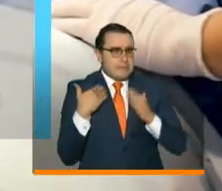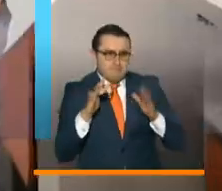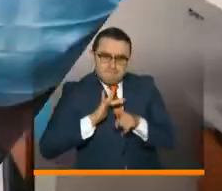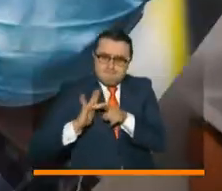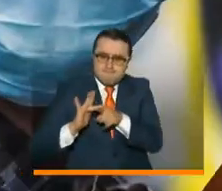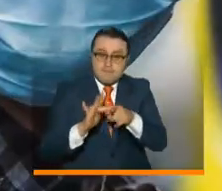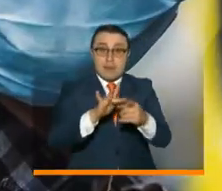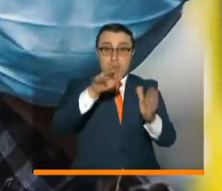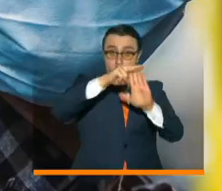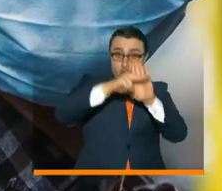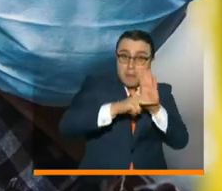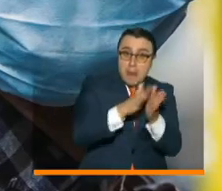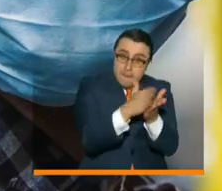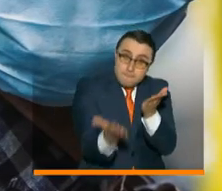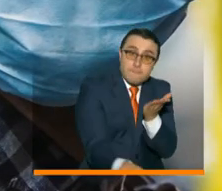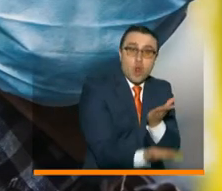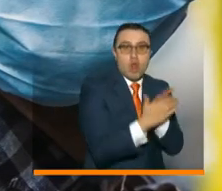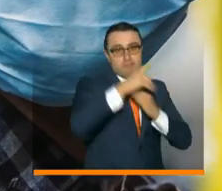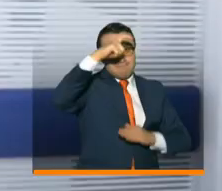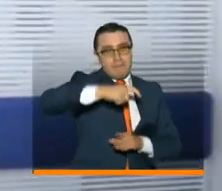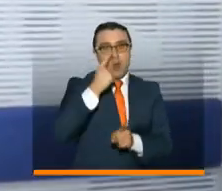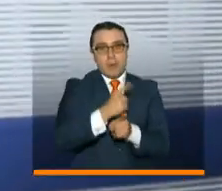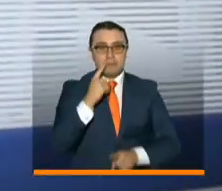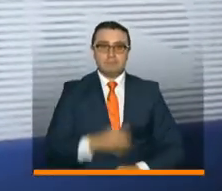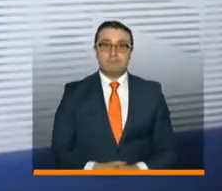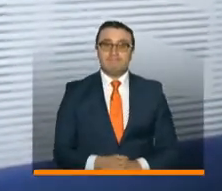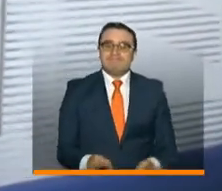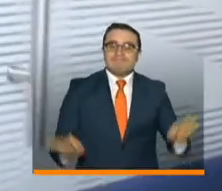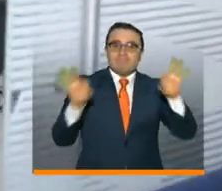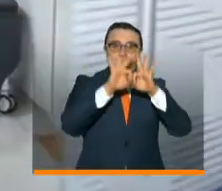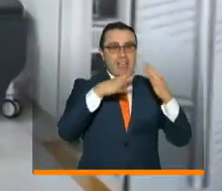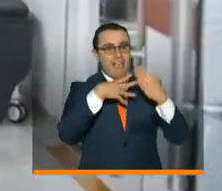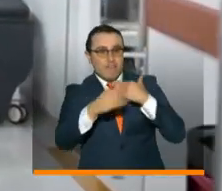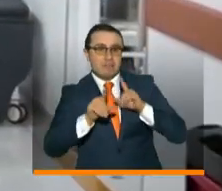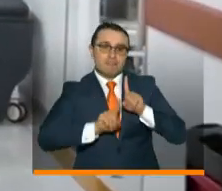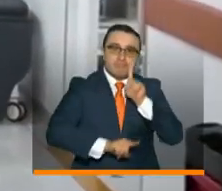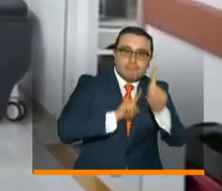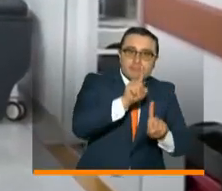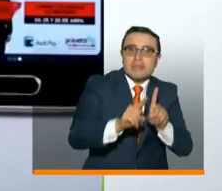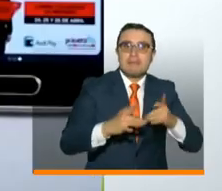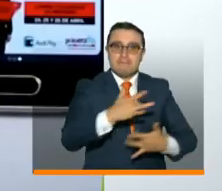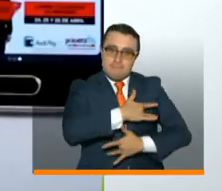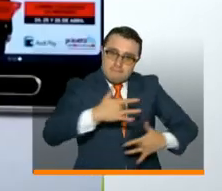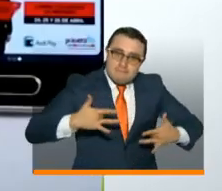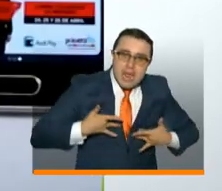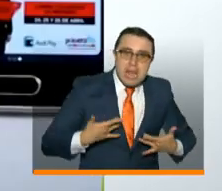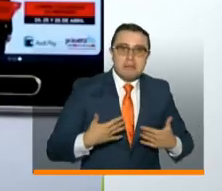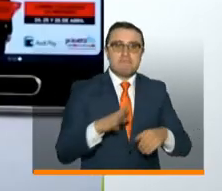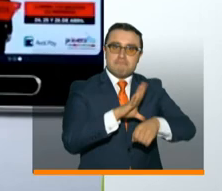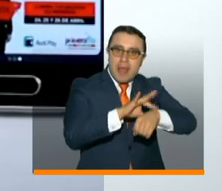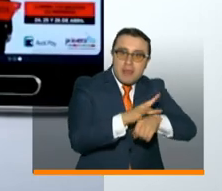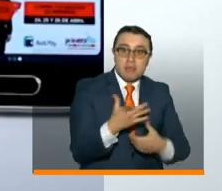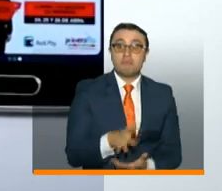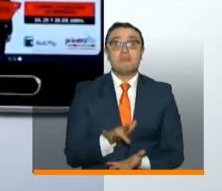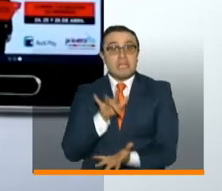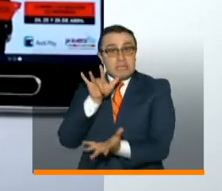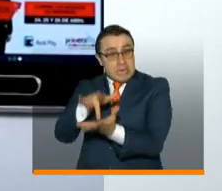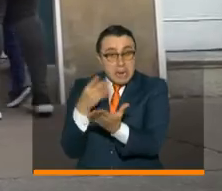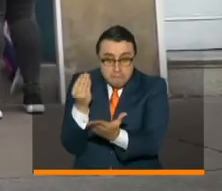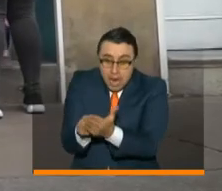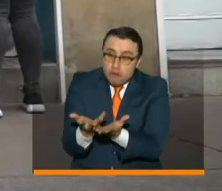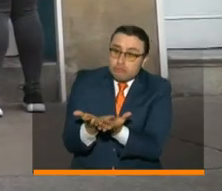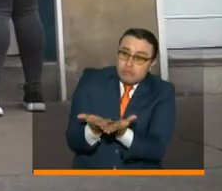los protocolos de bioseguridad. Esenciales: asistencia y prestación de servicios de salud, adquisición y pago de bienes y